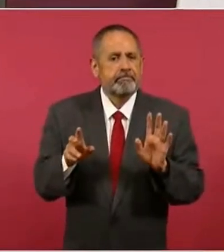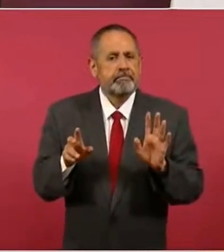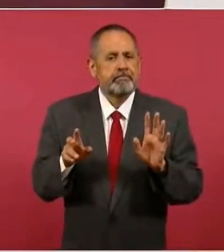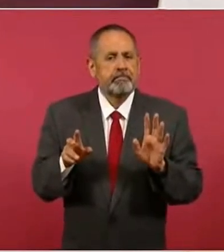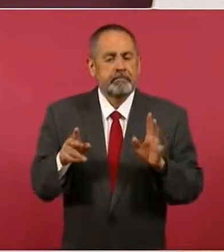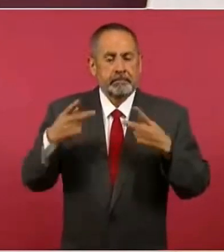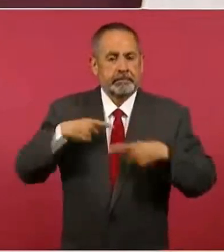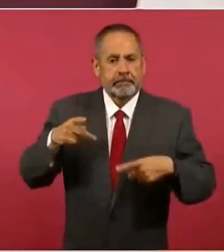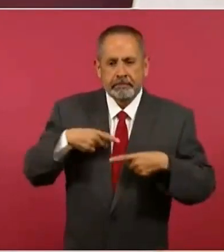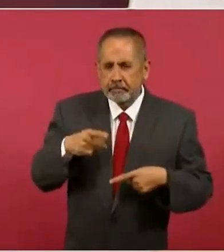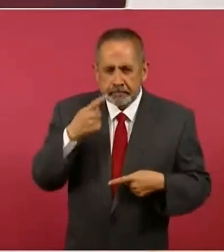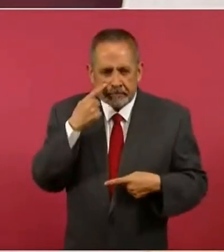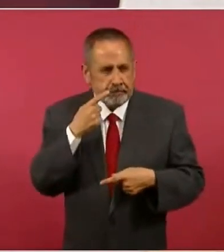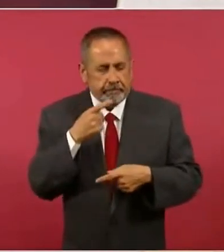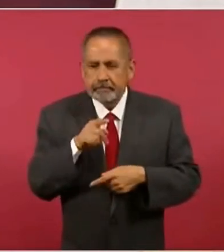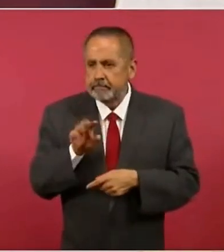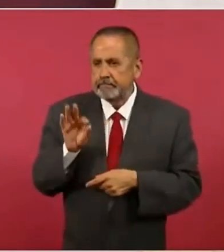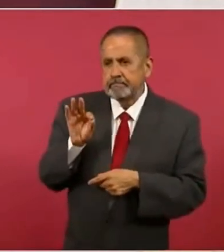los